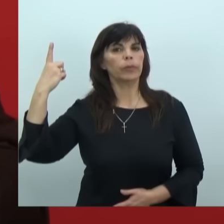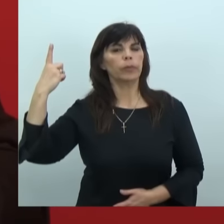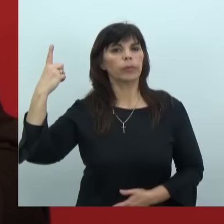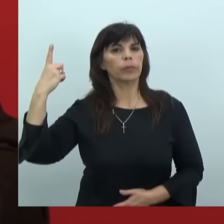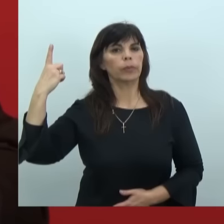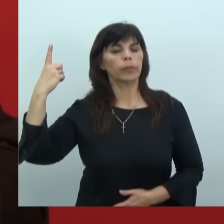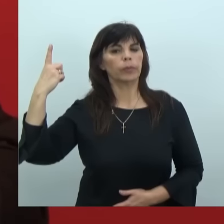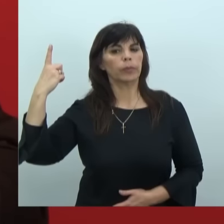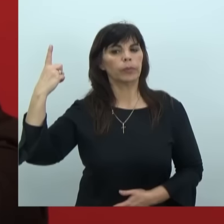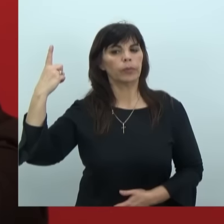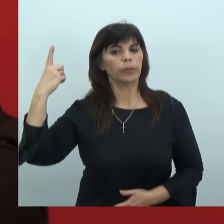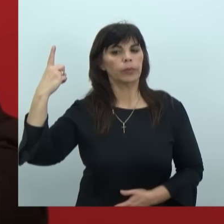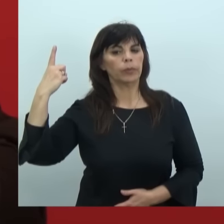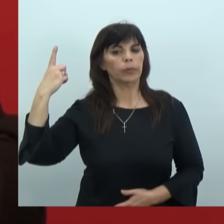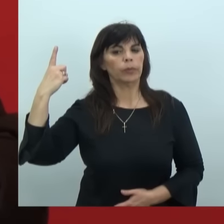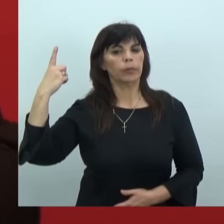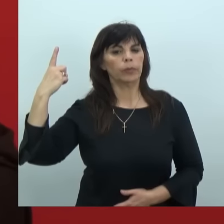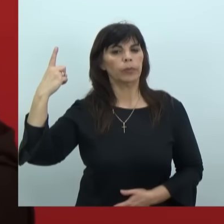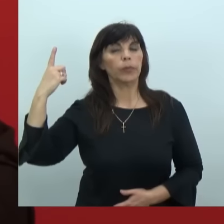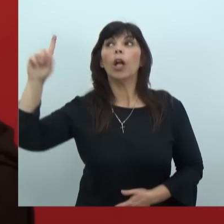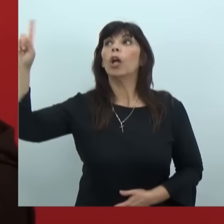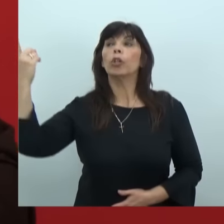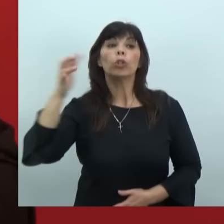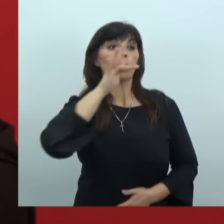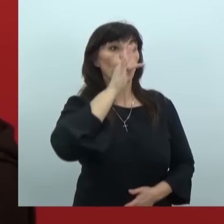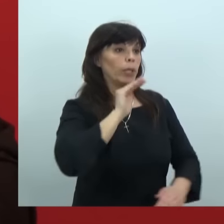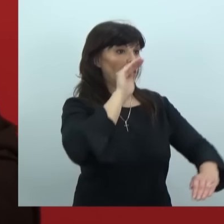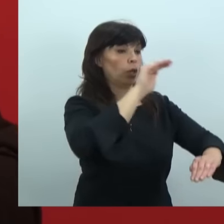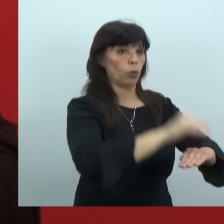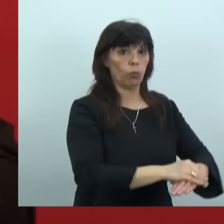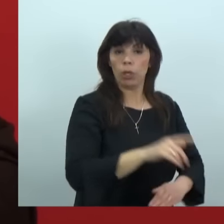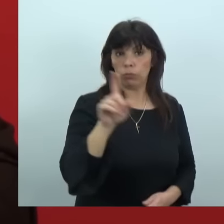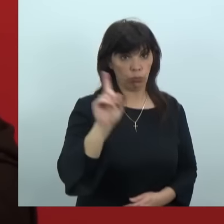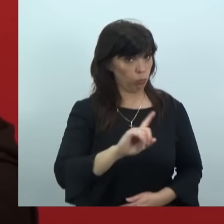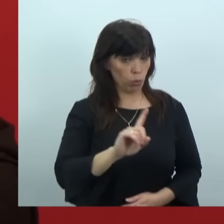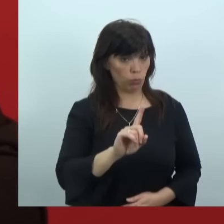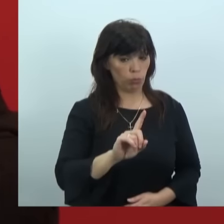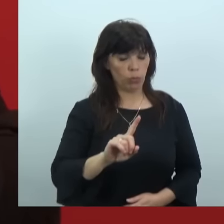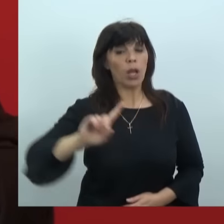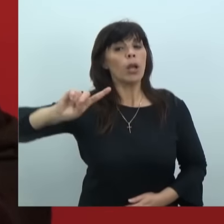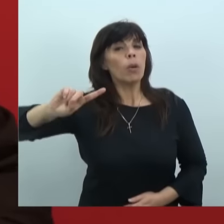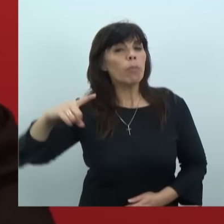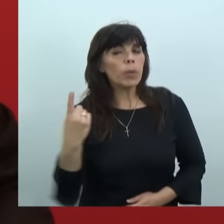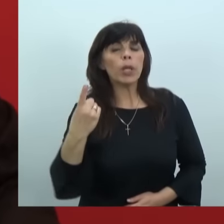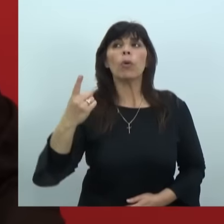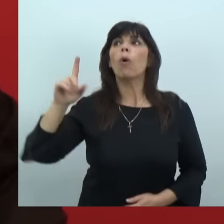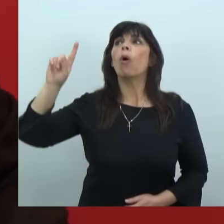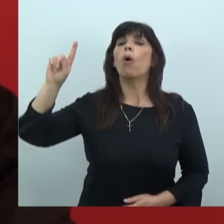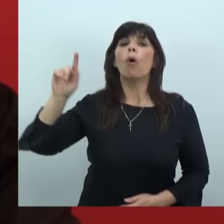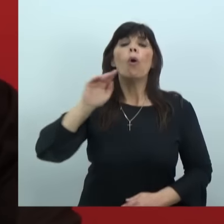no cumple lo que promete, sino promete lo que ya ha cumplido.